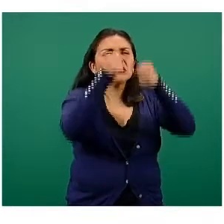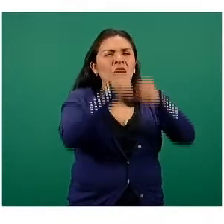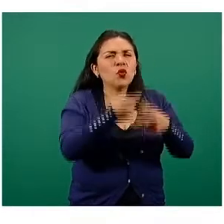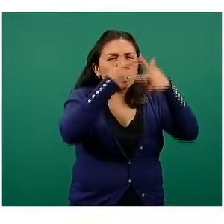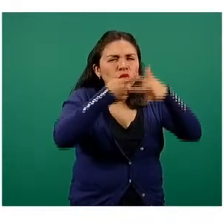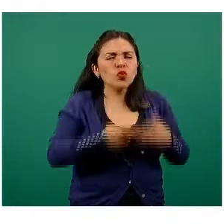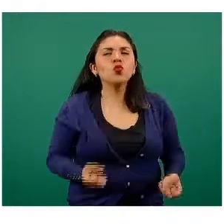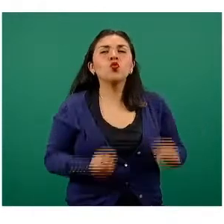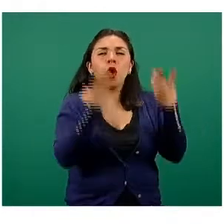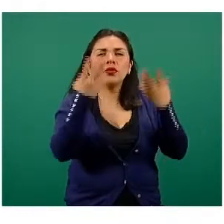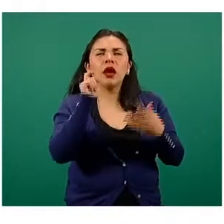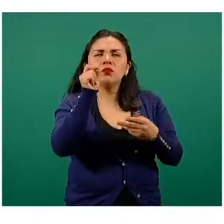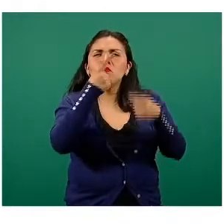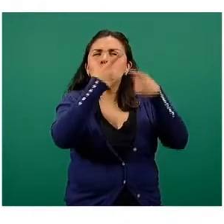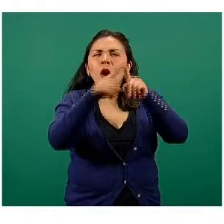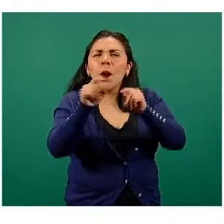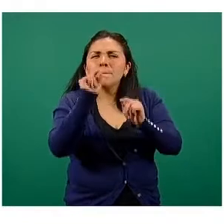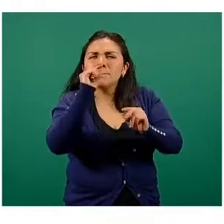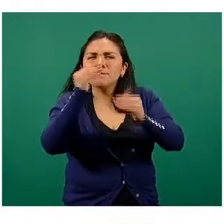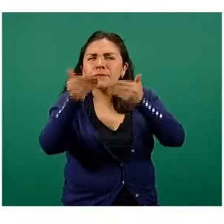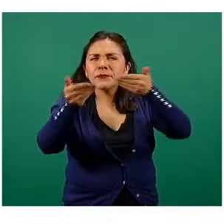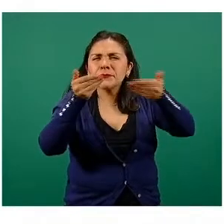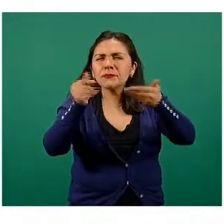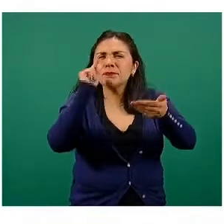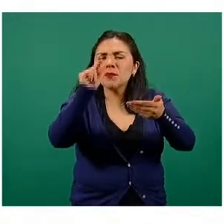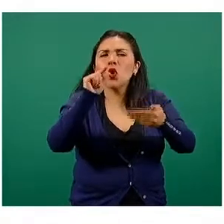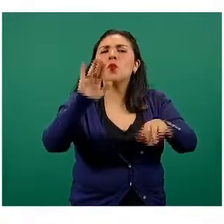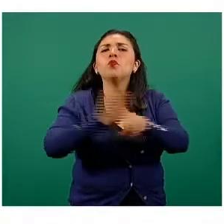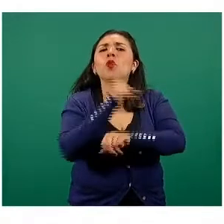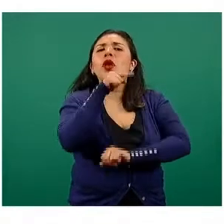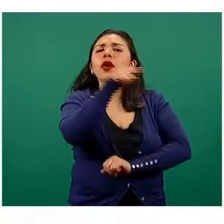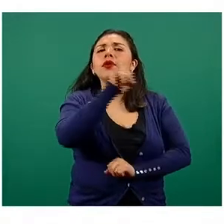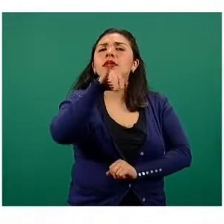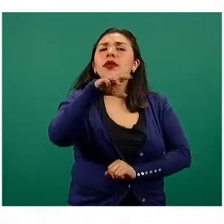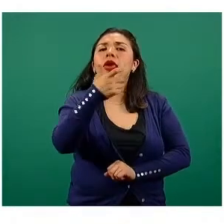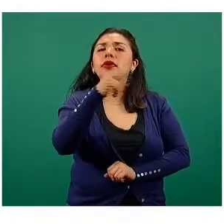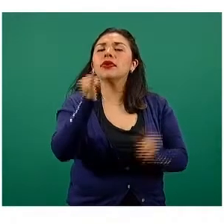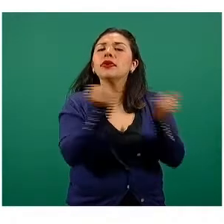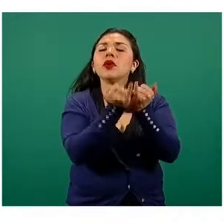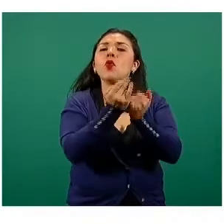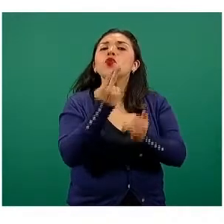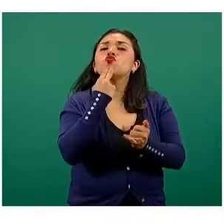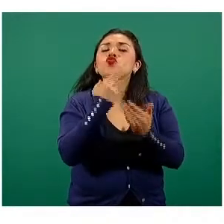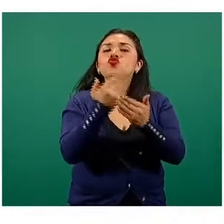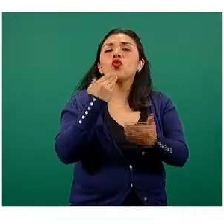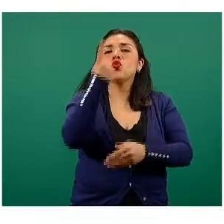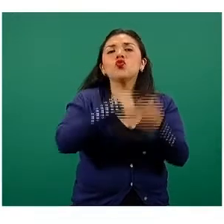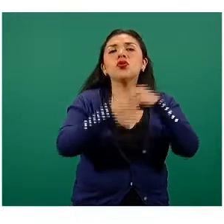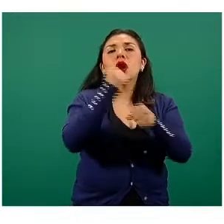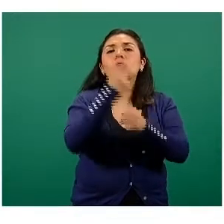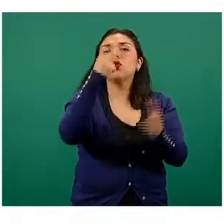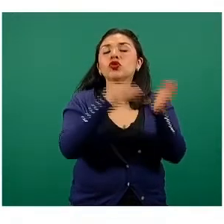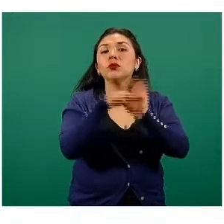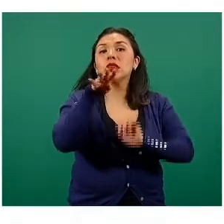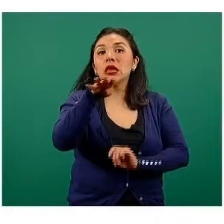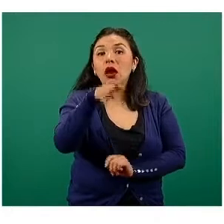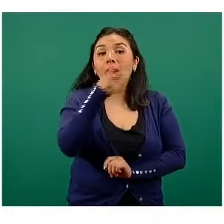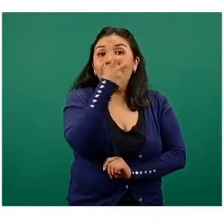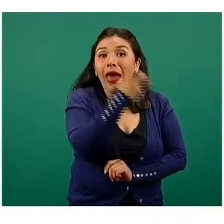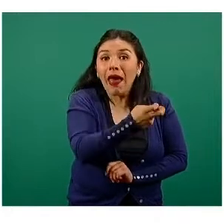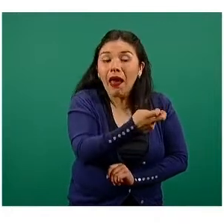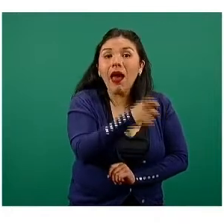de diferencia que es técnico, es menor. INEGI utilizó también el 2019 como parte de